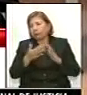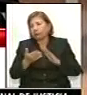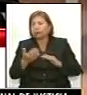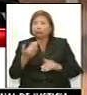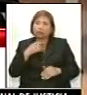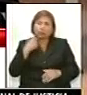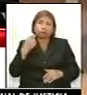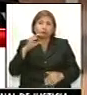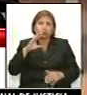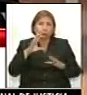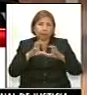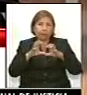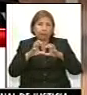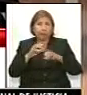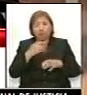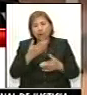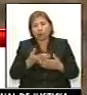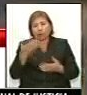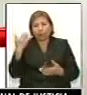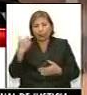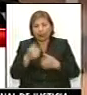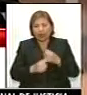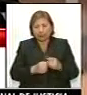de cáncer creo que el año pasado o el anteaño,